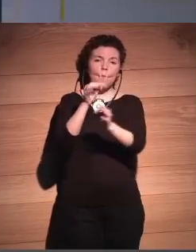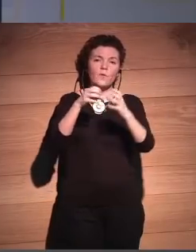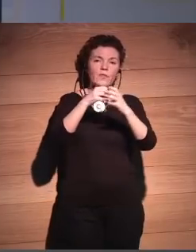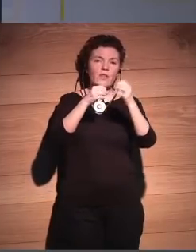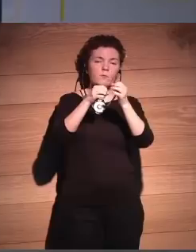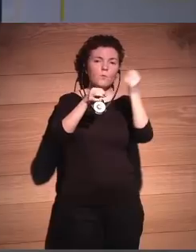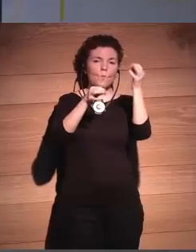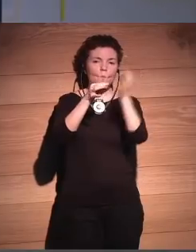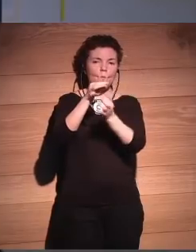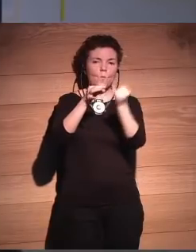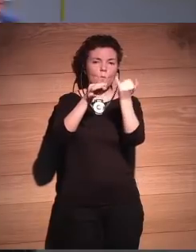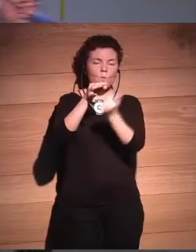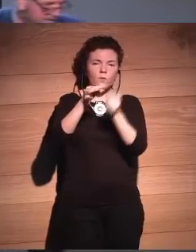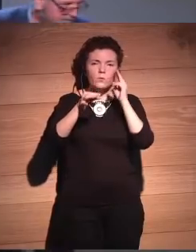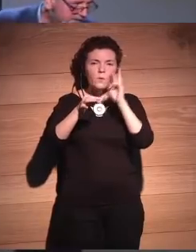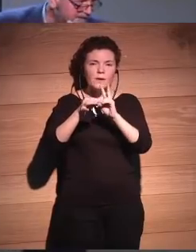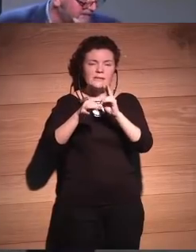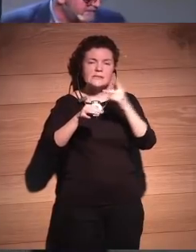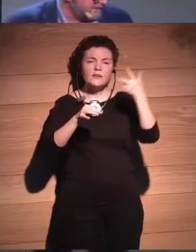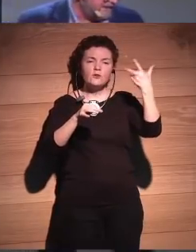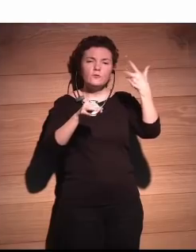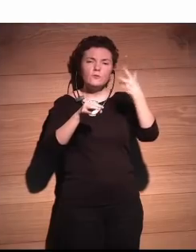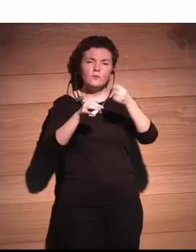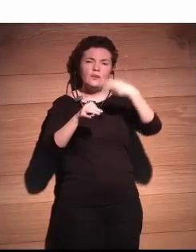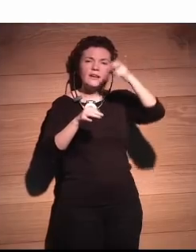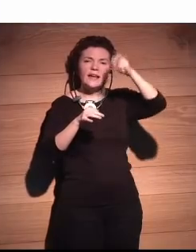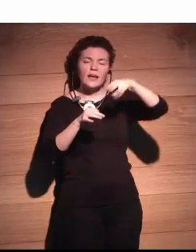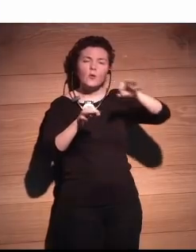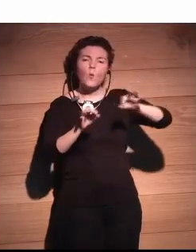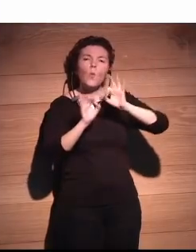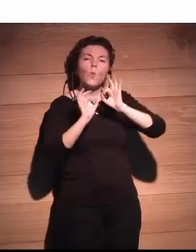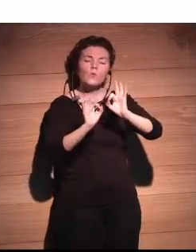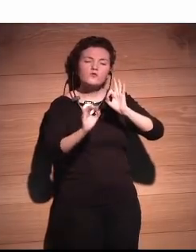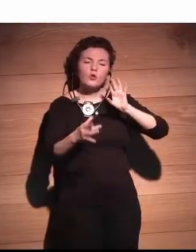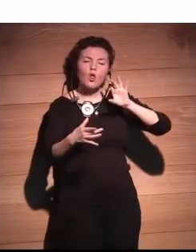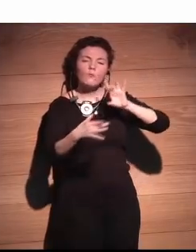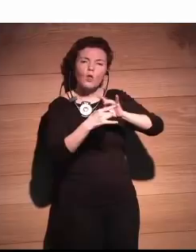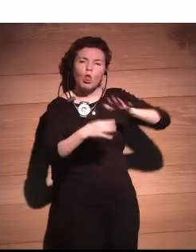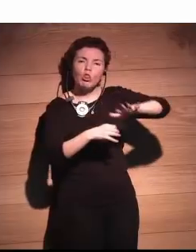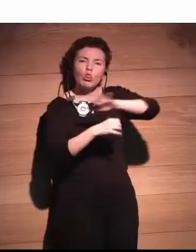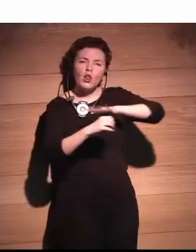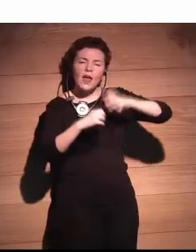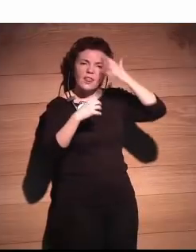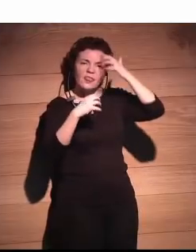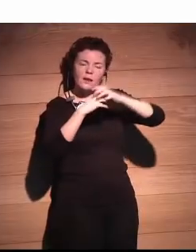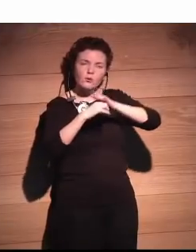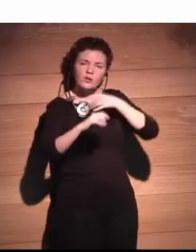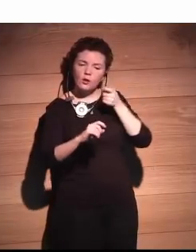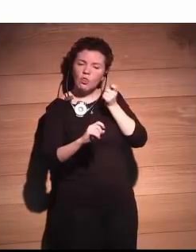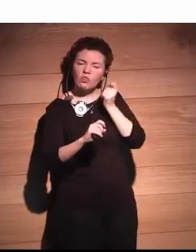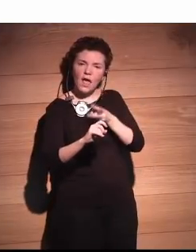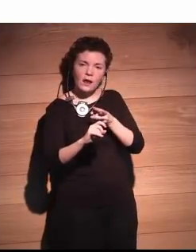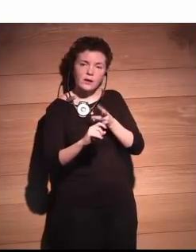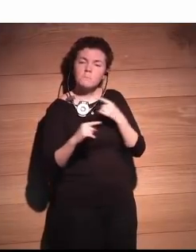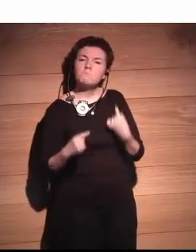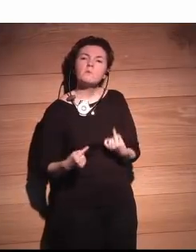y ahí podemos ver cómo el gen se sitúa precisamente en la parte del cerebro a la que nos queremos dirigir. Por primera vez hemos